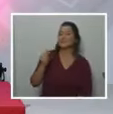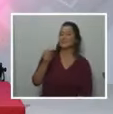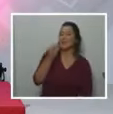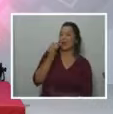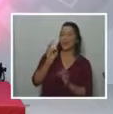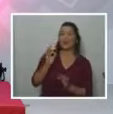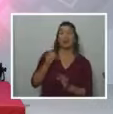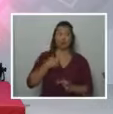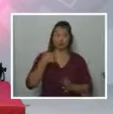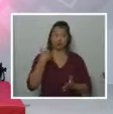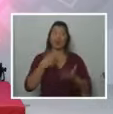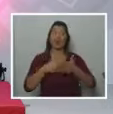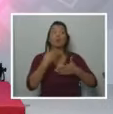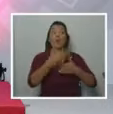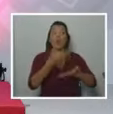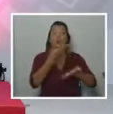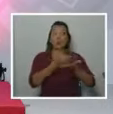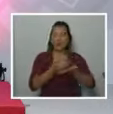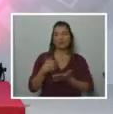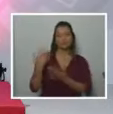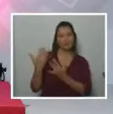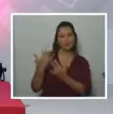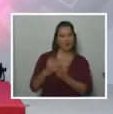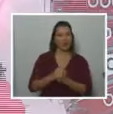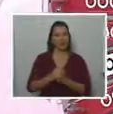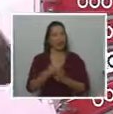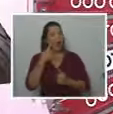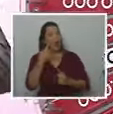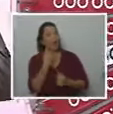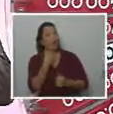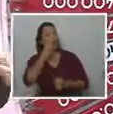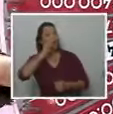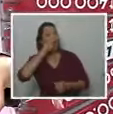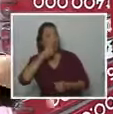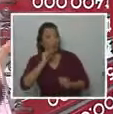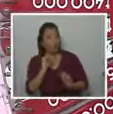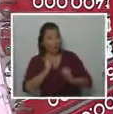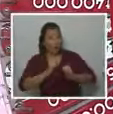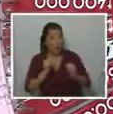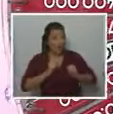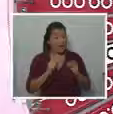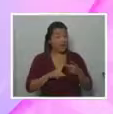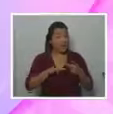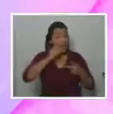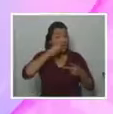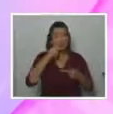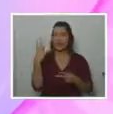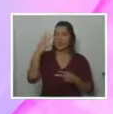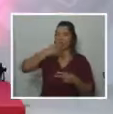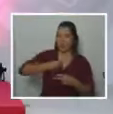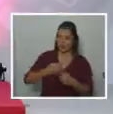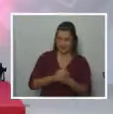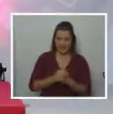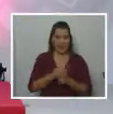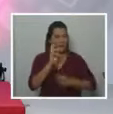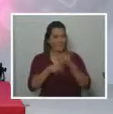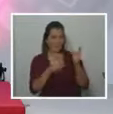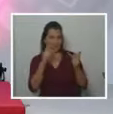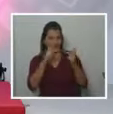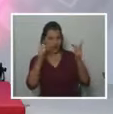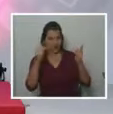que ahí voy a llegar, ¿verdad? Cuidado. Vea, porción de pollo, ¿verdad? Alita. Hermosa. O pechuga. Hermosa. Linda, muy bien. Perfecto,